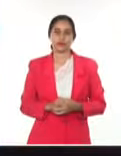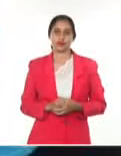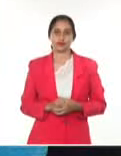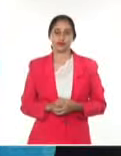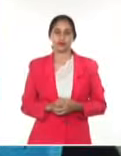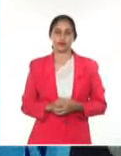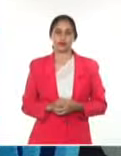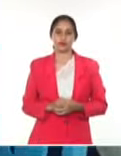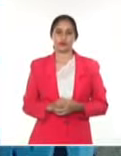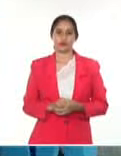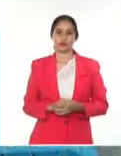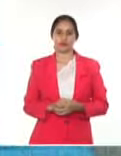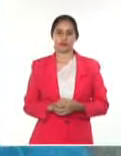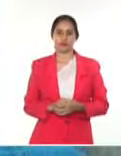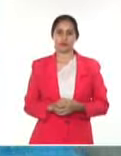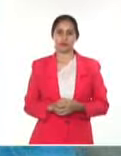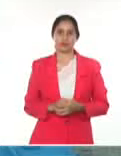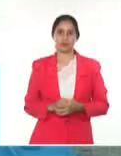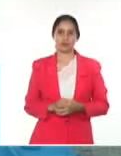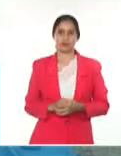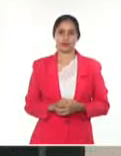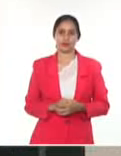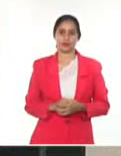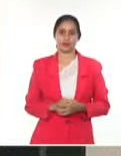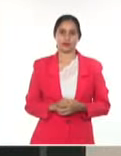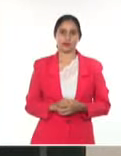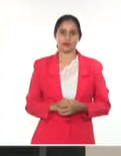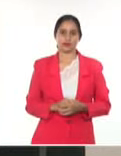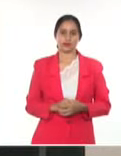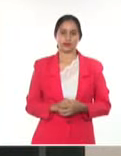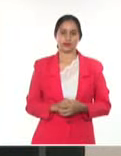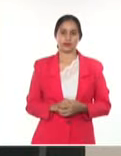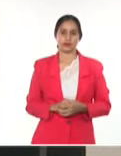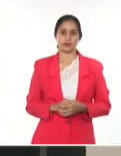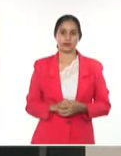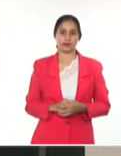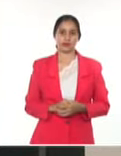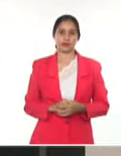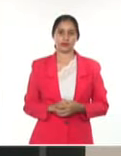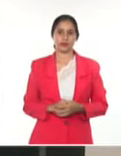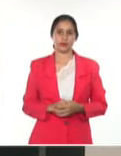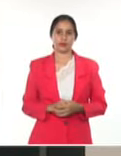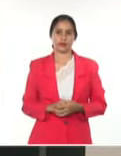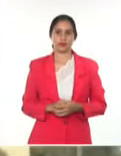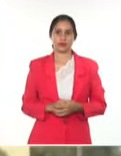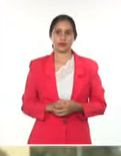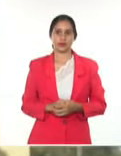En Santa Clara, Villa Clara, Joel Mulet y Bernardo Espinosa. Canal Cubano de